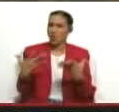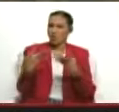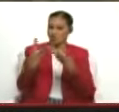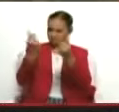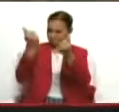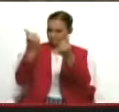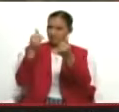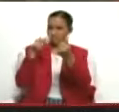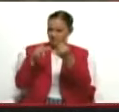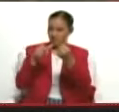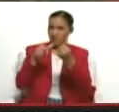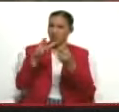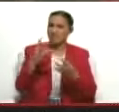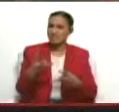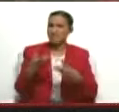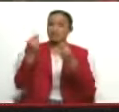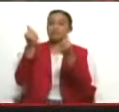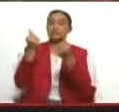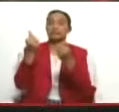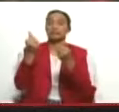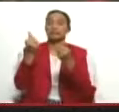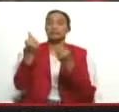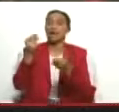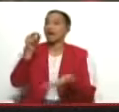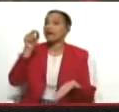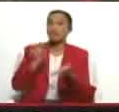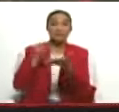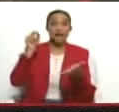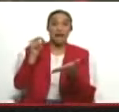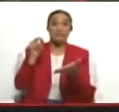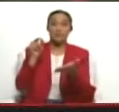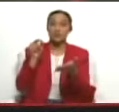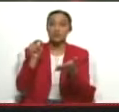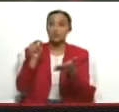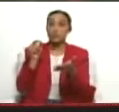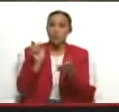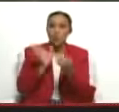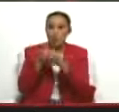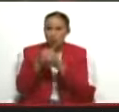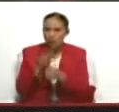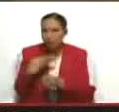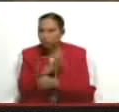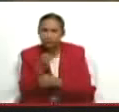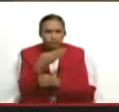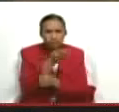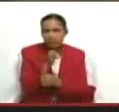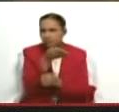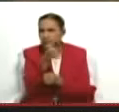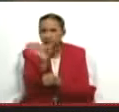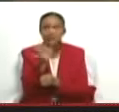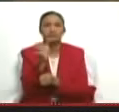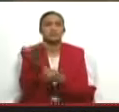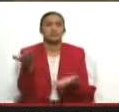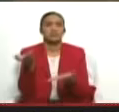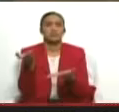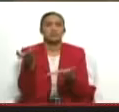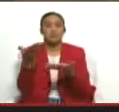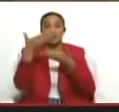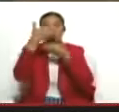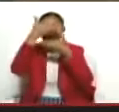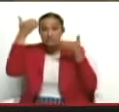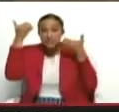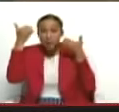una desaparición forzada tiene como como punto nodal El secuestro El